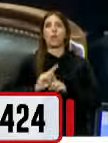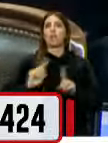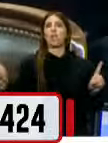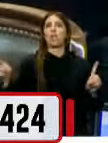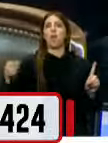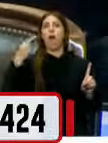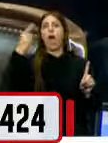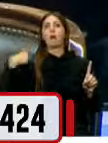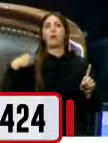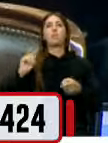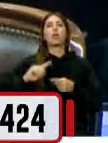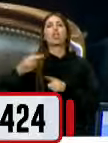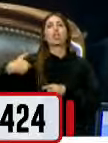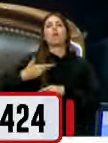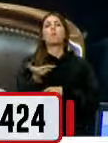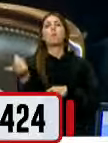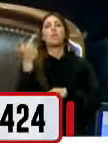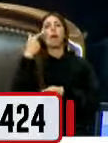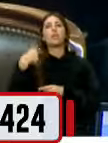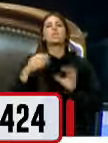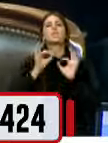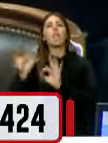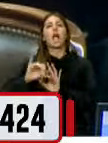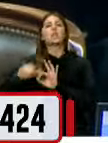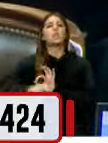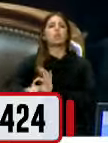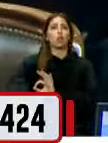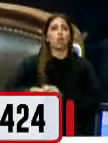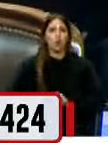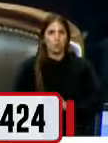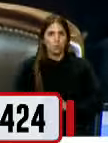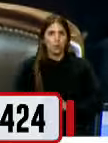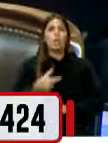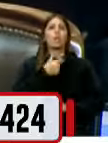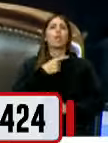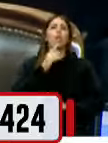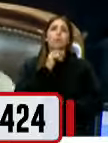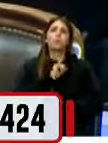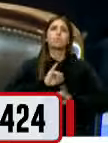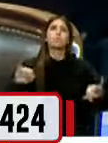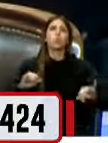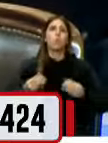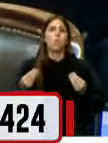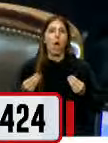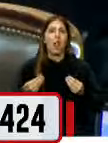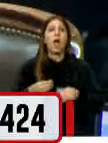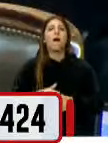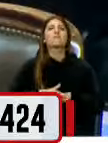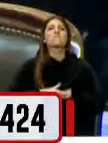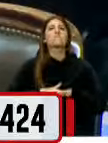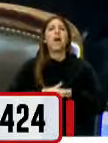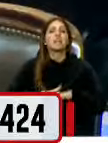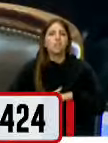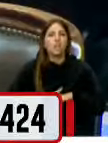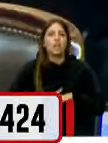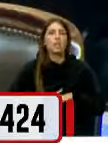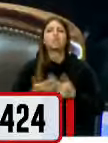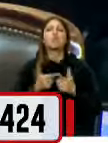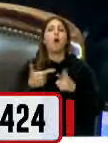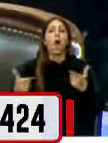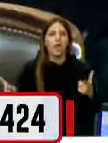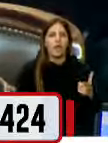ustedes. Aquí vamos a seguir tratando de... Esto es, mirá, aquí es la plataforma que ustedes les decía, que